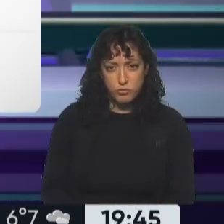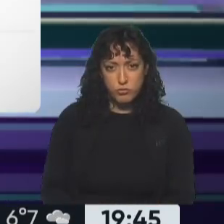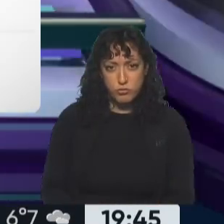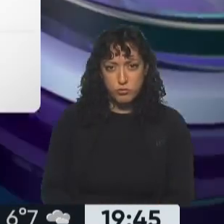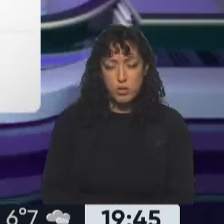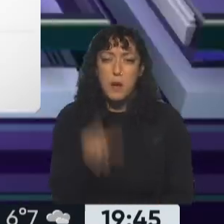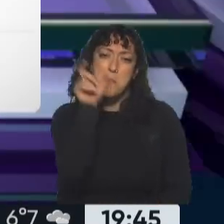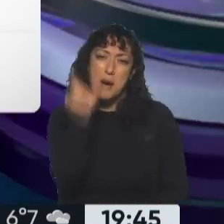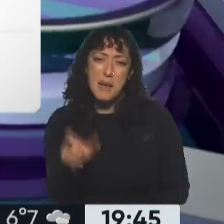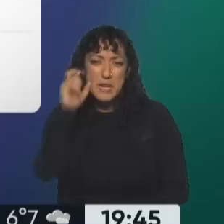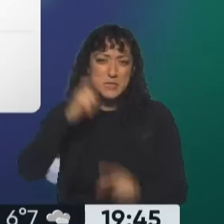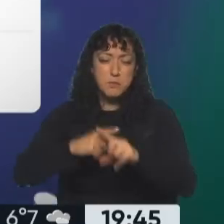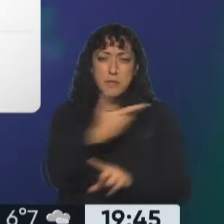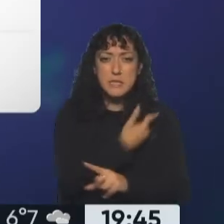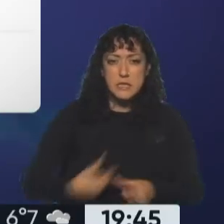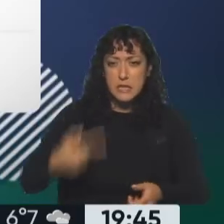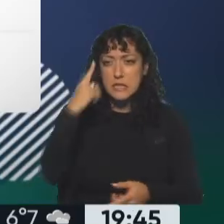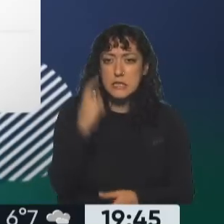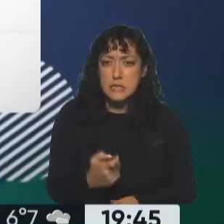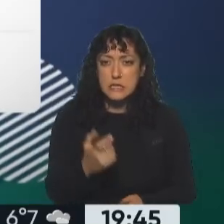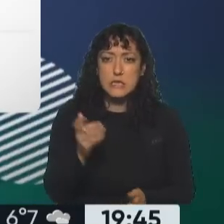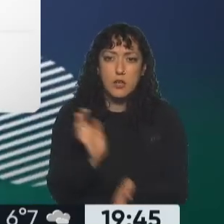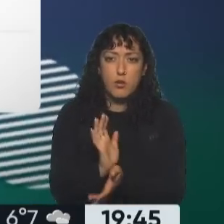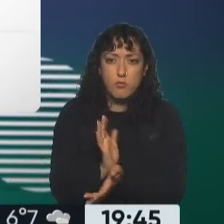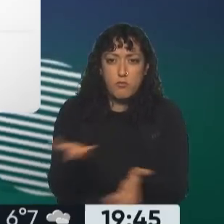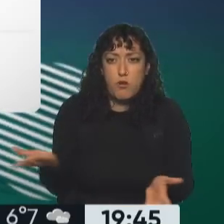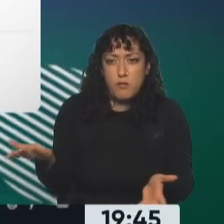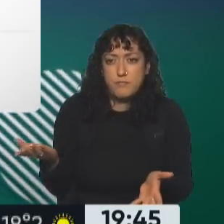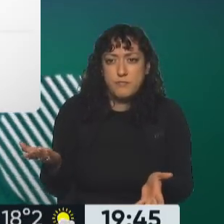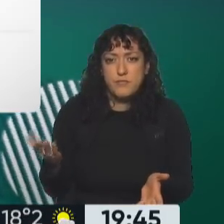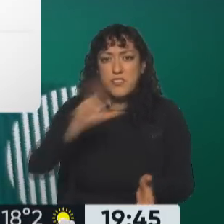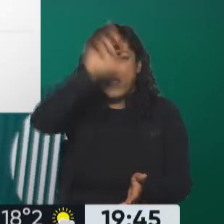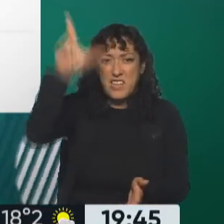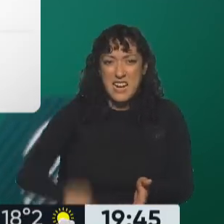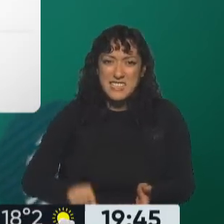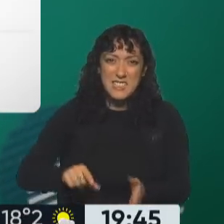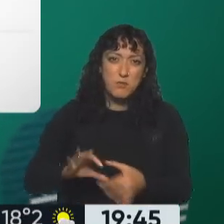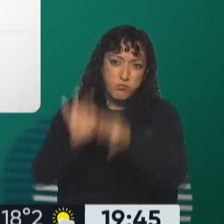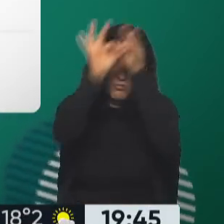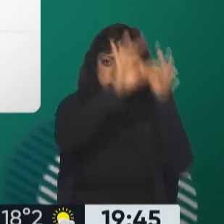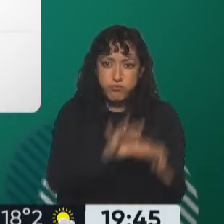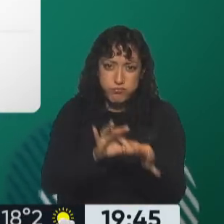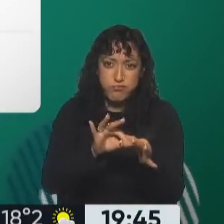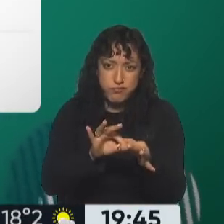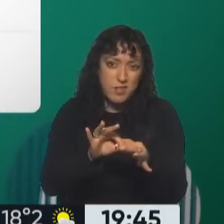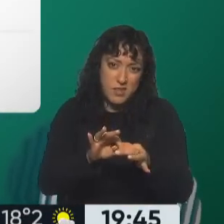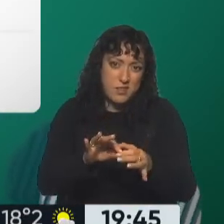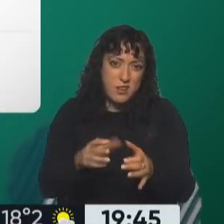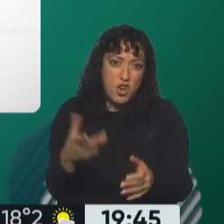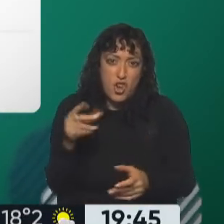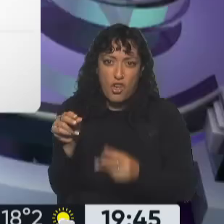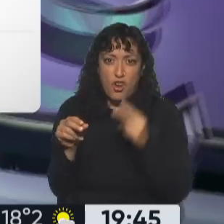Esos tristes conceptos, dice el presidente de la República, de un expresidente, negadores del federalismo que nos rige,